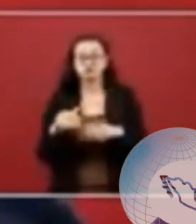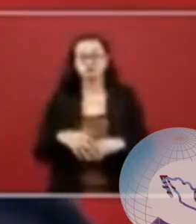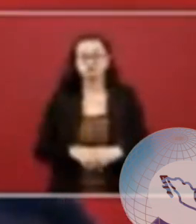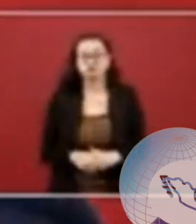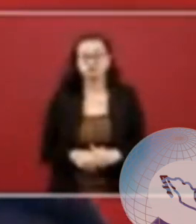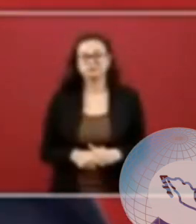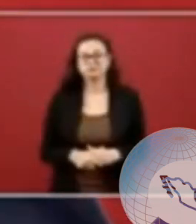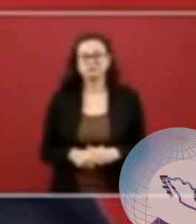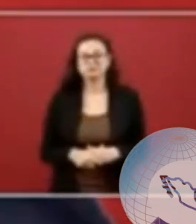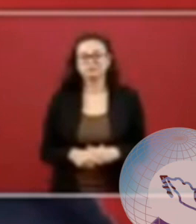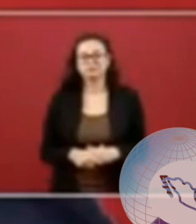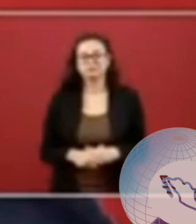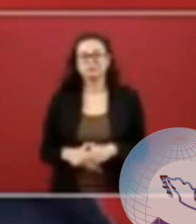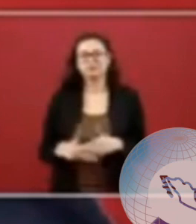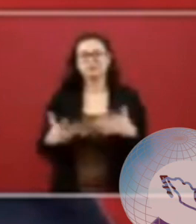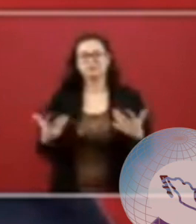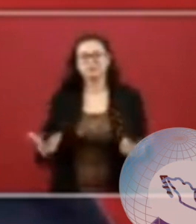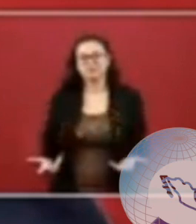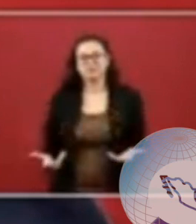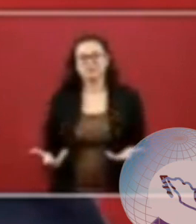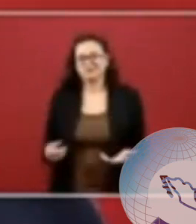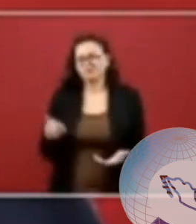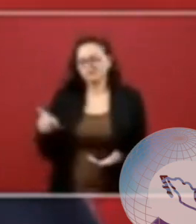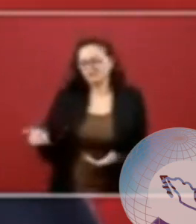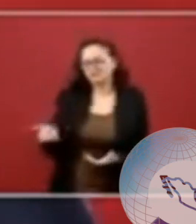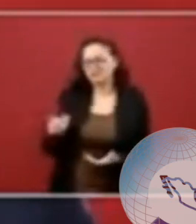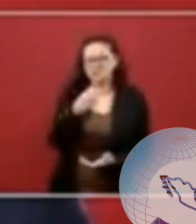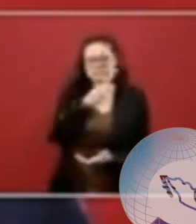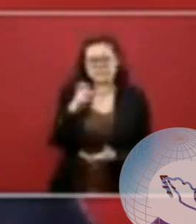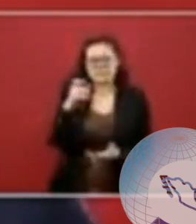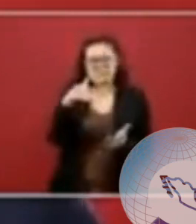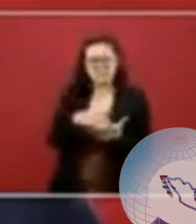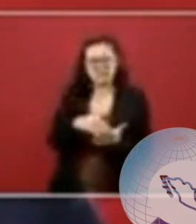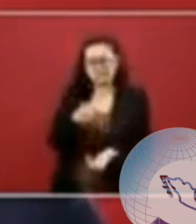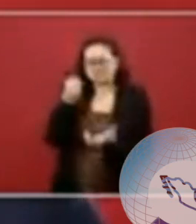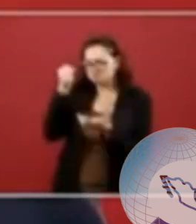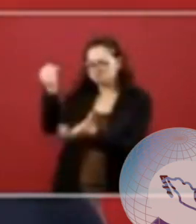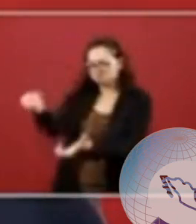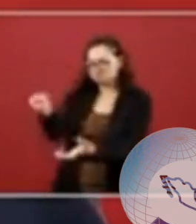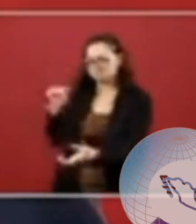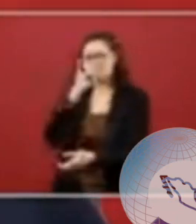Estamos hablando de inyectarle a Pemex 100,000.